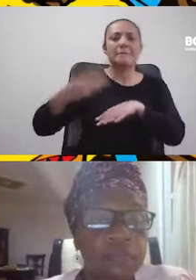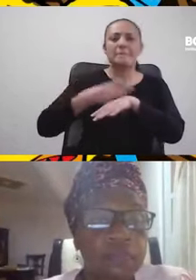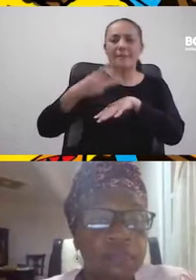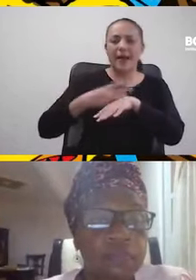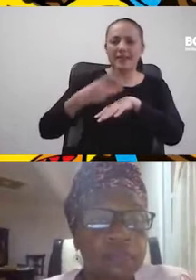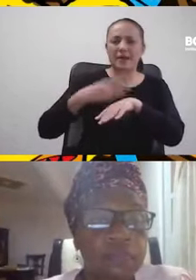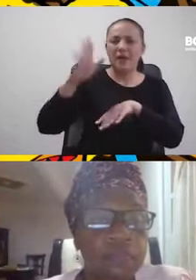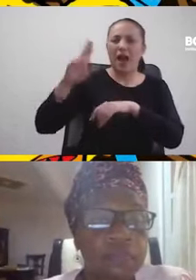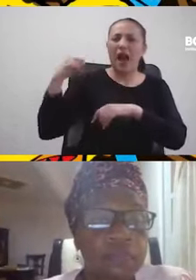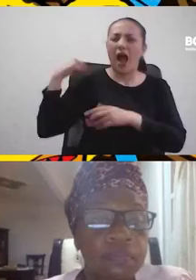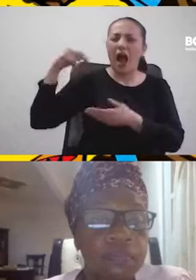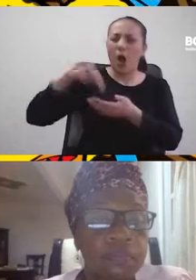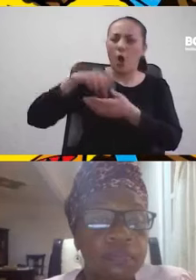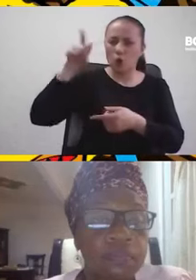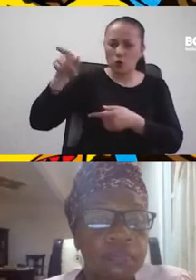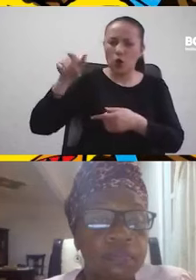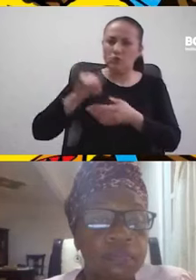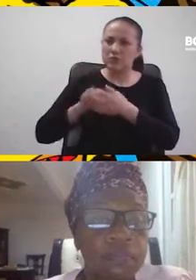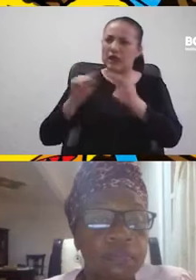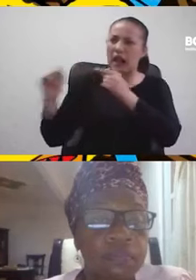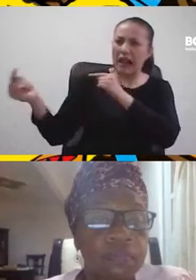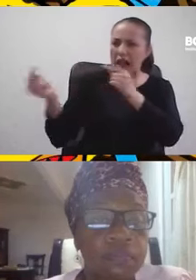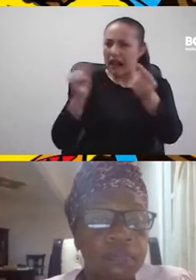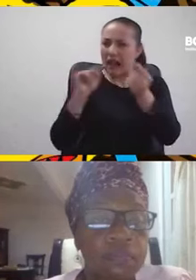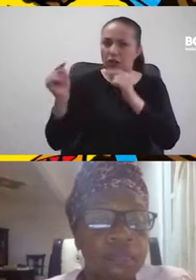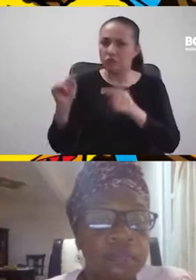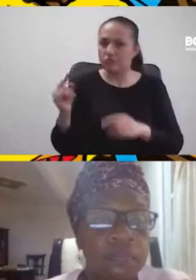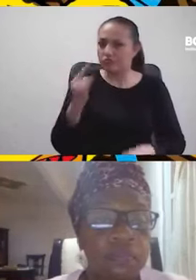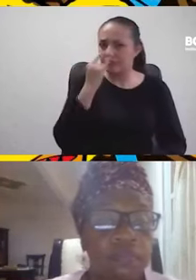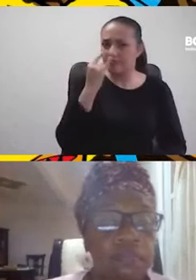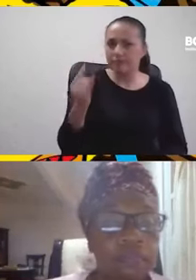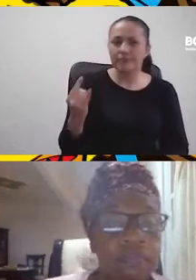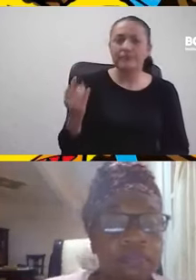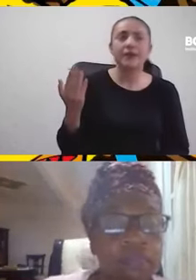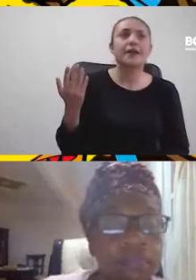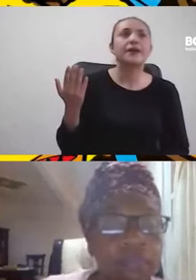una discusión muy interesante a partir de que